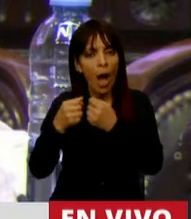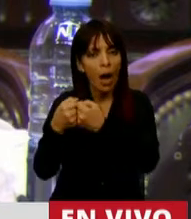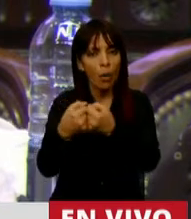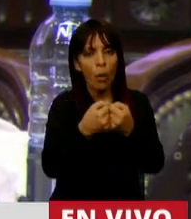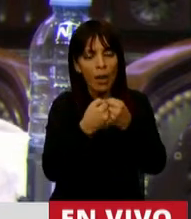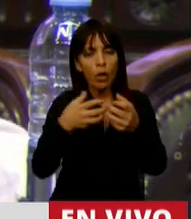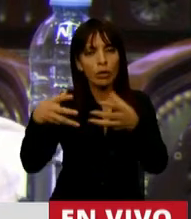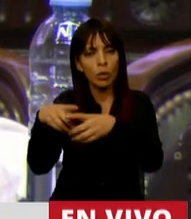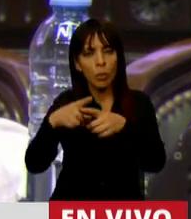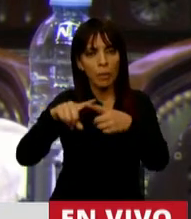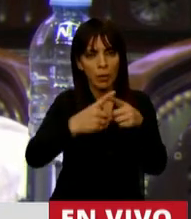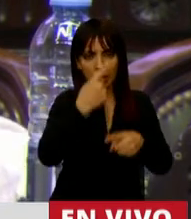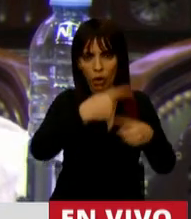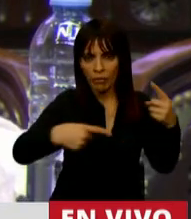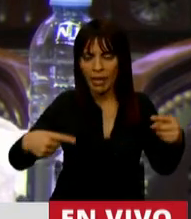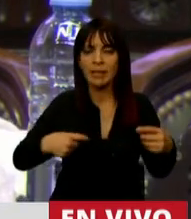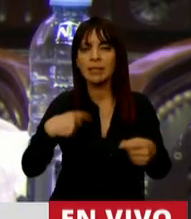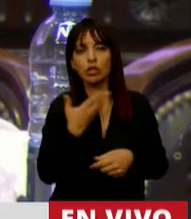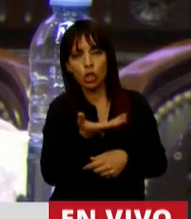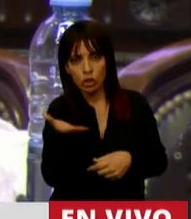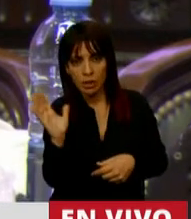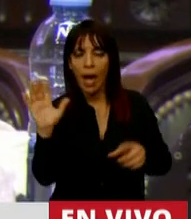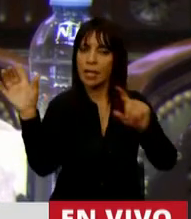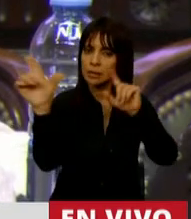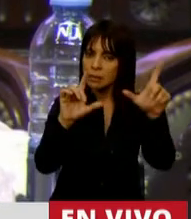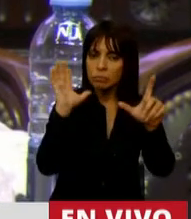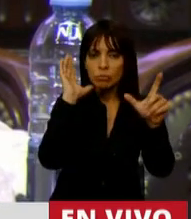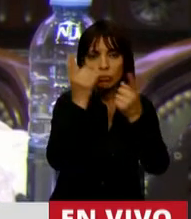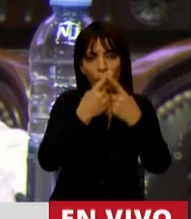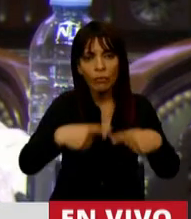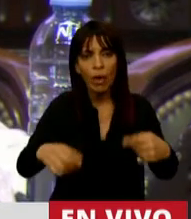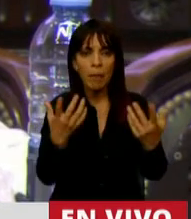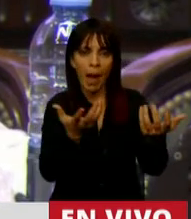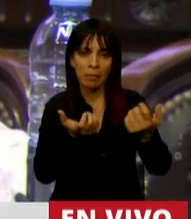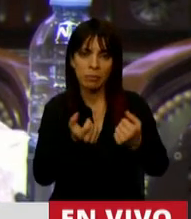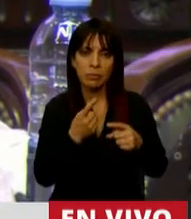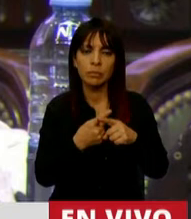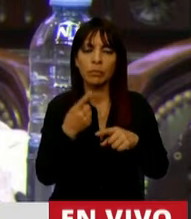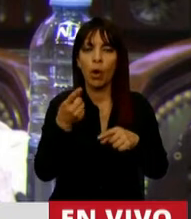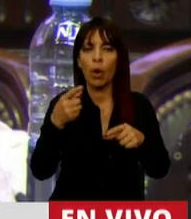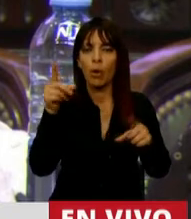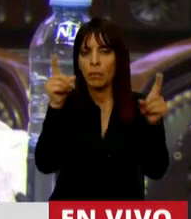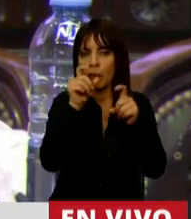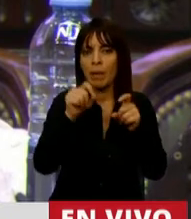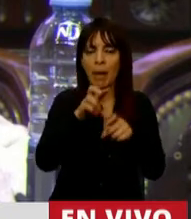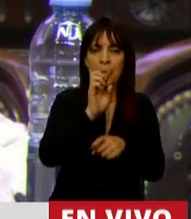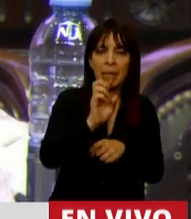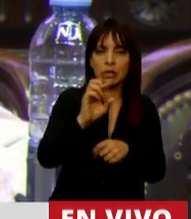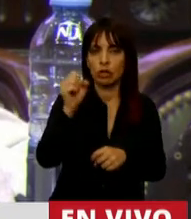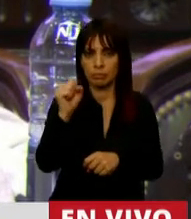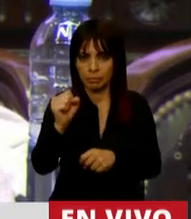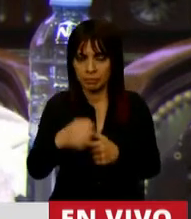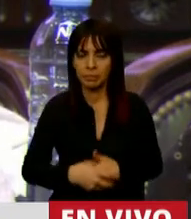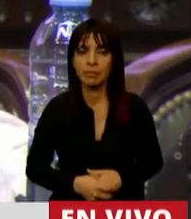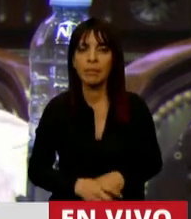sectores políticos, económicos, sociales, mediáticos para combatir el problema de la economía bimonetaria. Pero qué